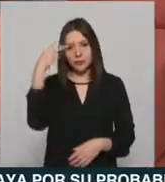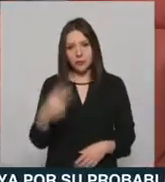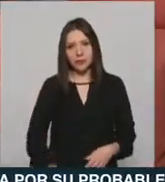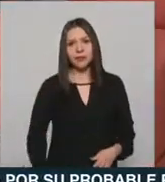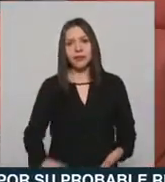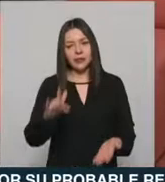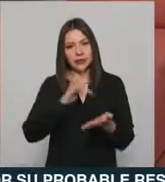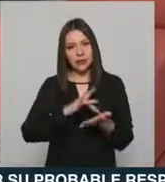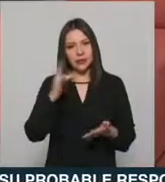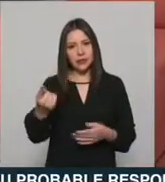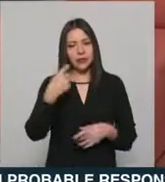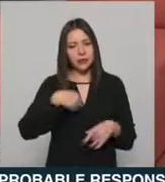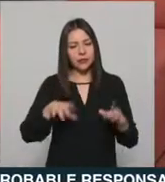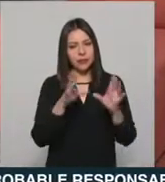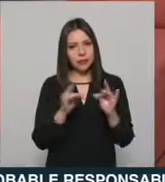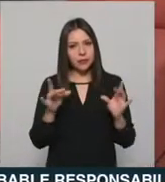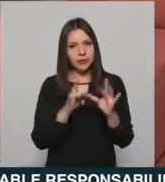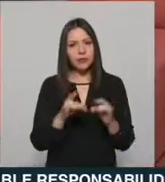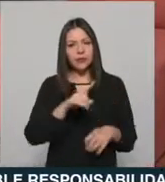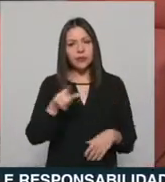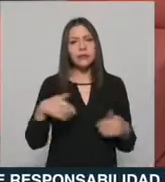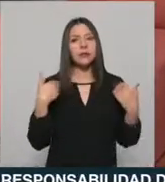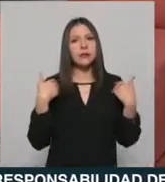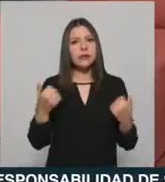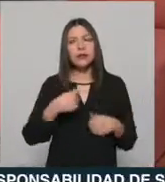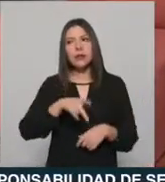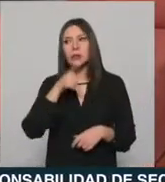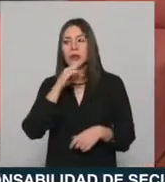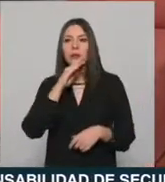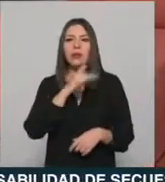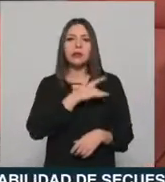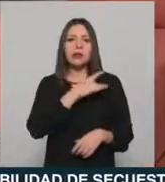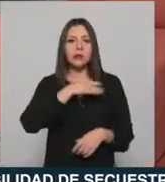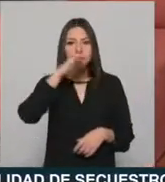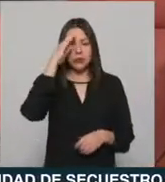reflexión que nos deba sin duda alguna pues a dejarnos pensando a los padres de familia en este día. Muchísimas gracias.